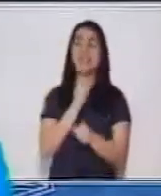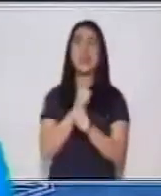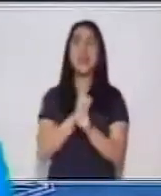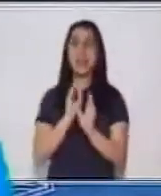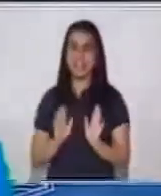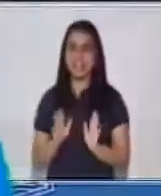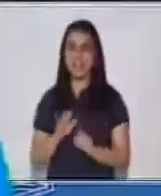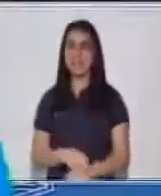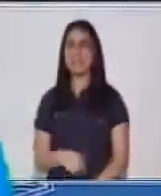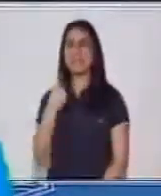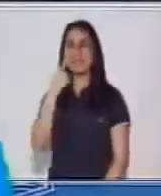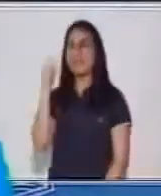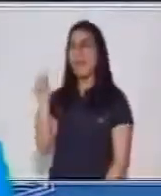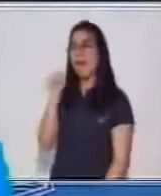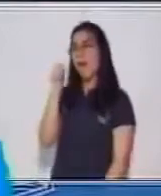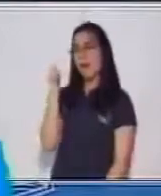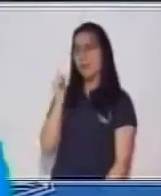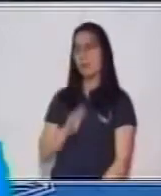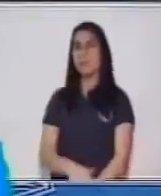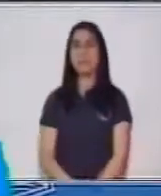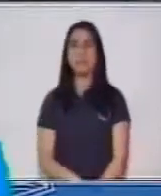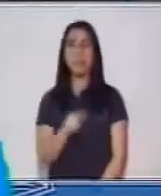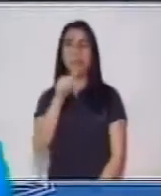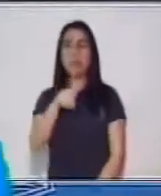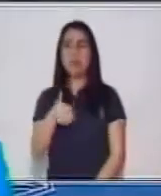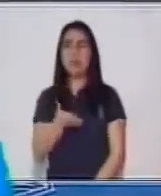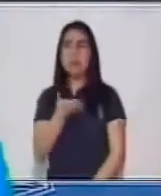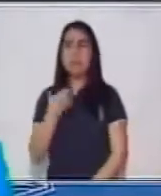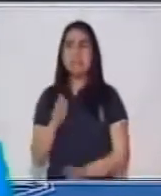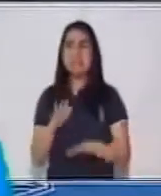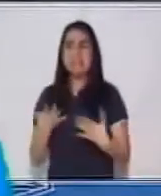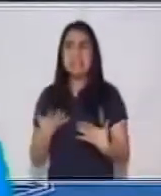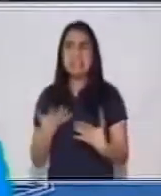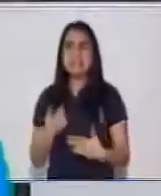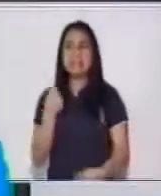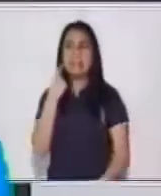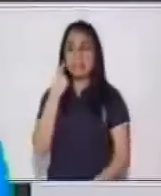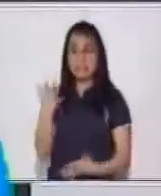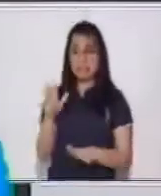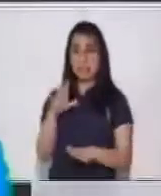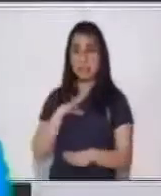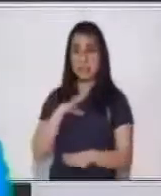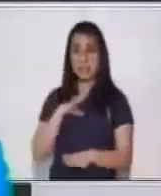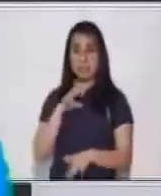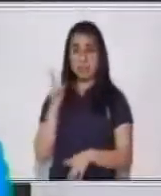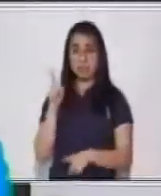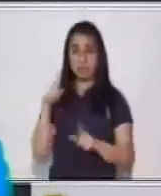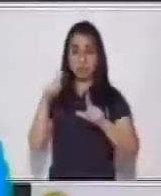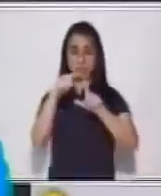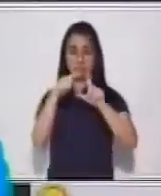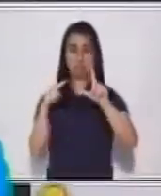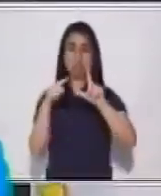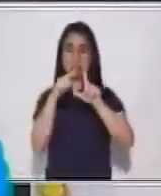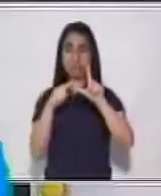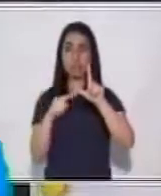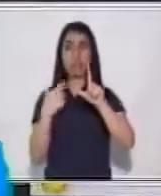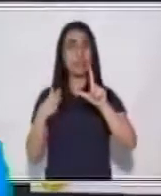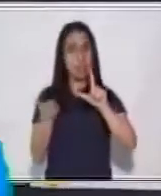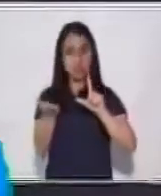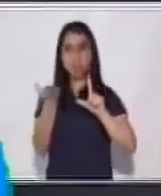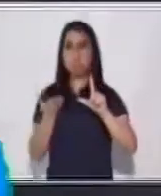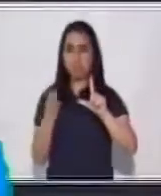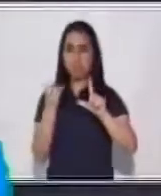que la hipotenusa tiene un valor de 12. Ahora, nos dan la hipotenusa y hay que encontrar uno de los lados. Muy